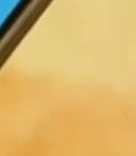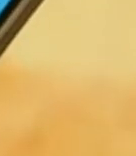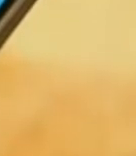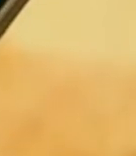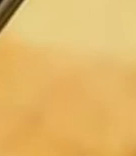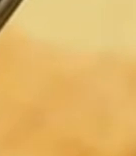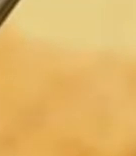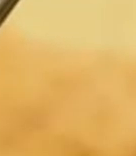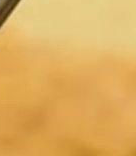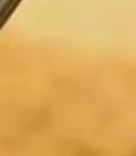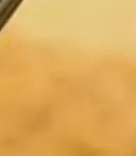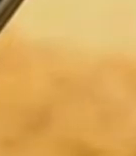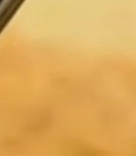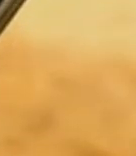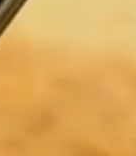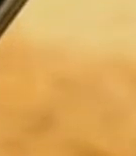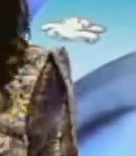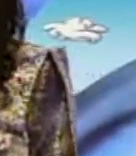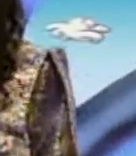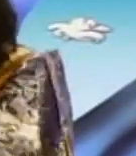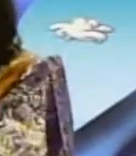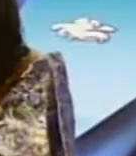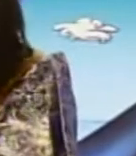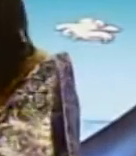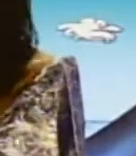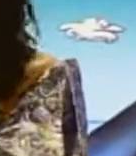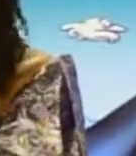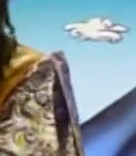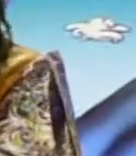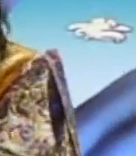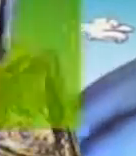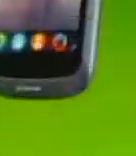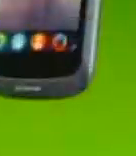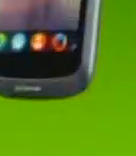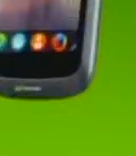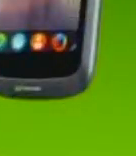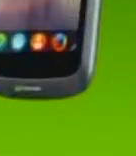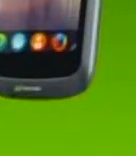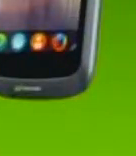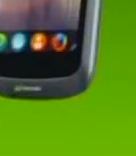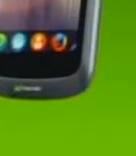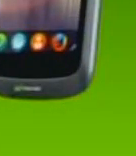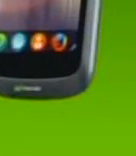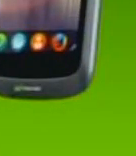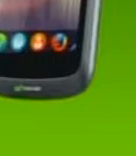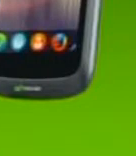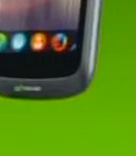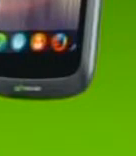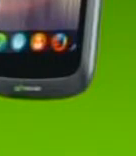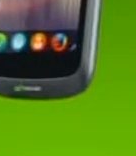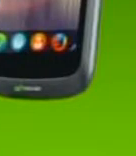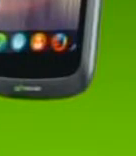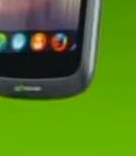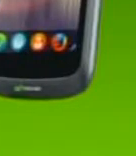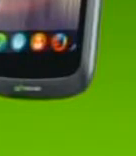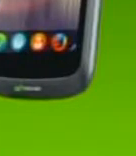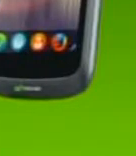al asterisco 611 numeral y conoce todos los paquetes que tenemos para ti. Súbete al mejor internet con Movistar en smartphone